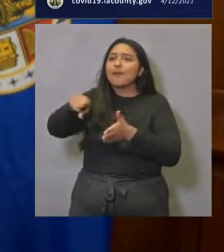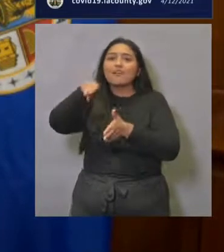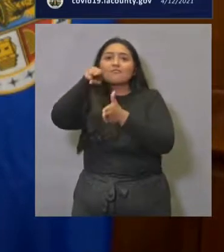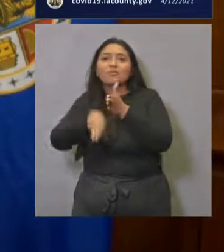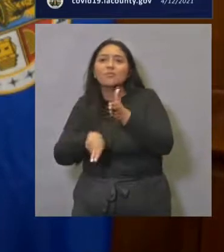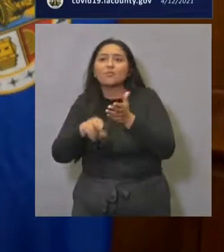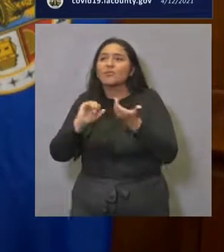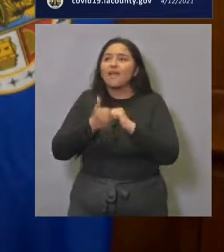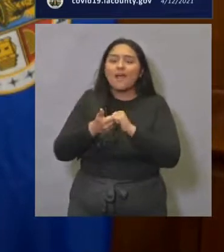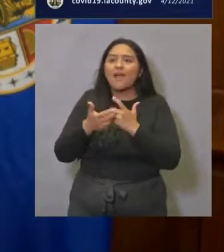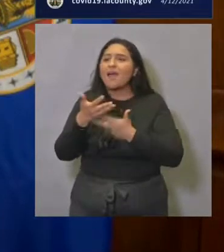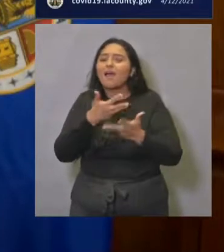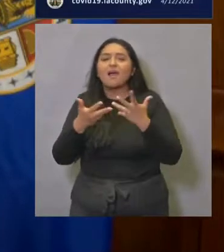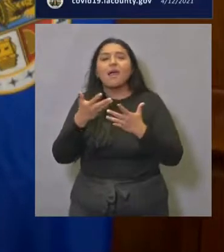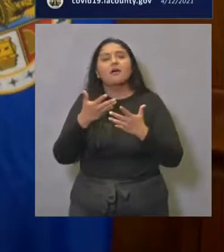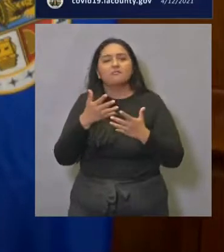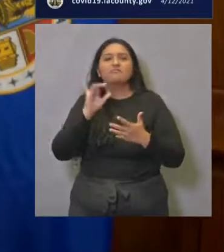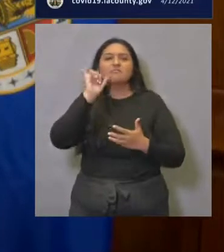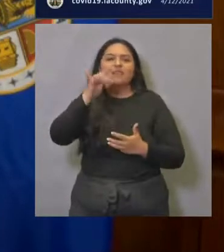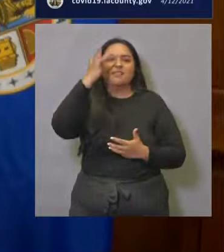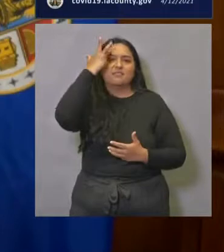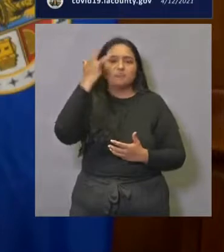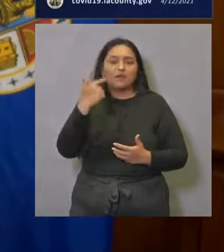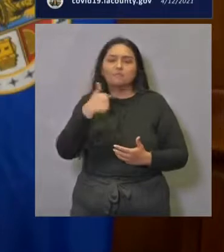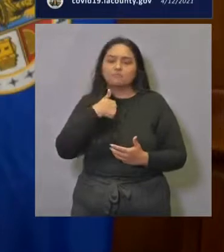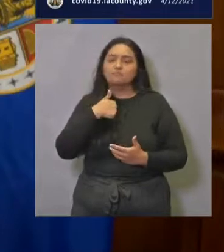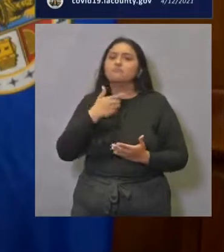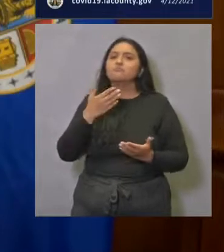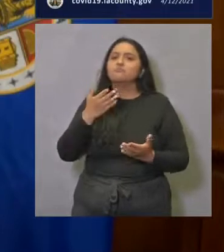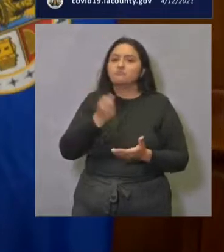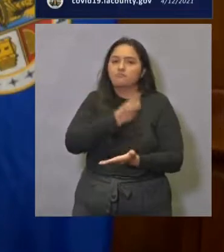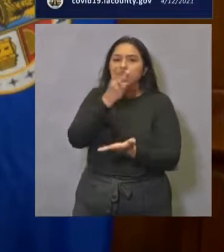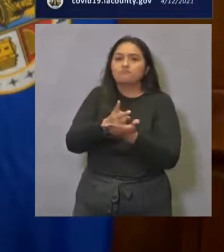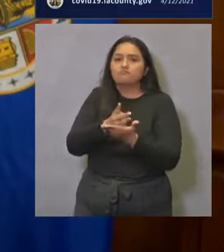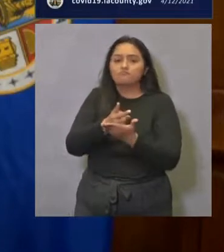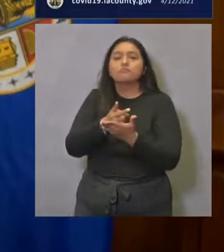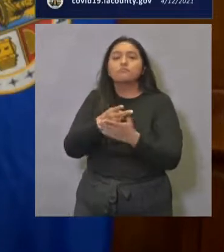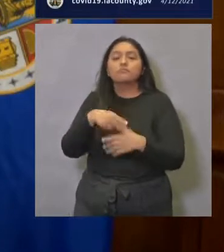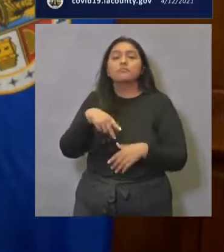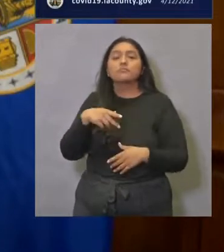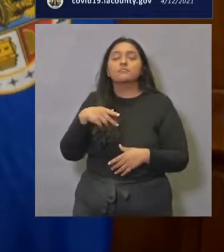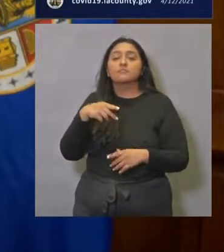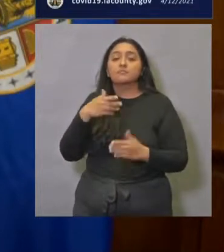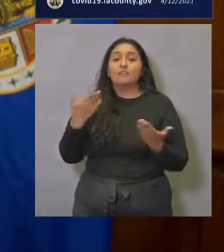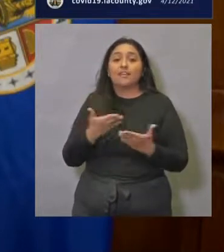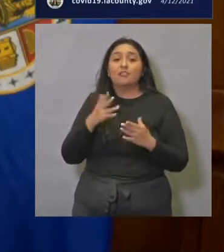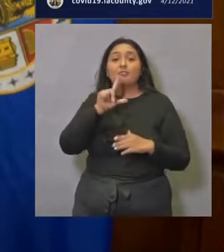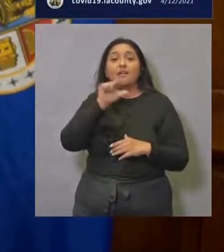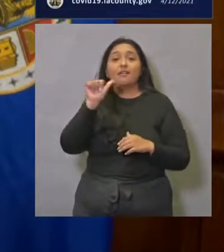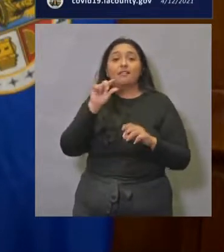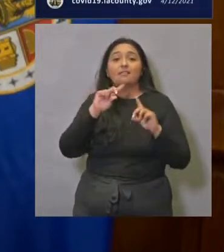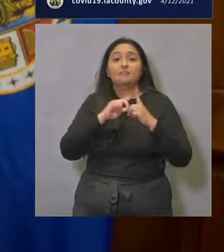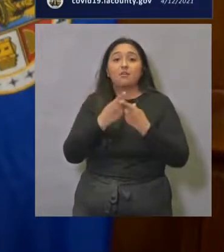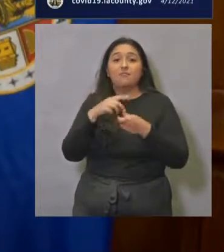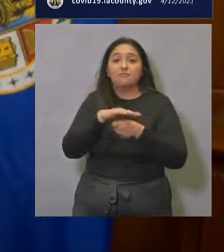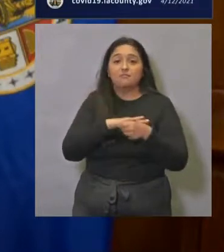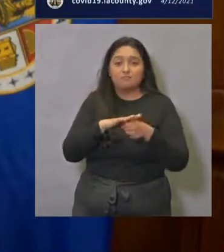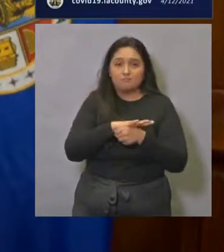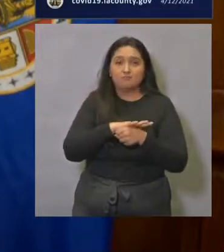funeral. Por eso, autoricé una moción para que nuestros departamentos del condado vean